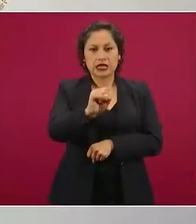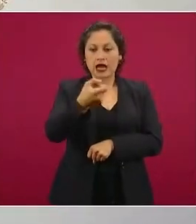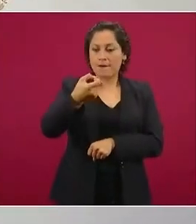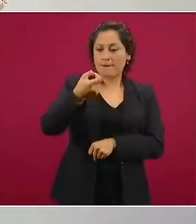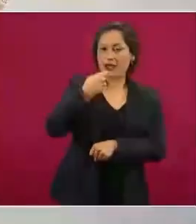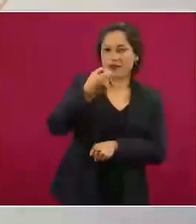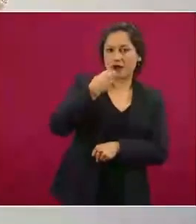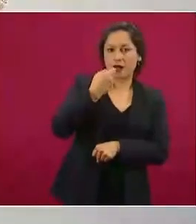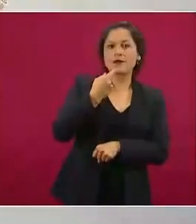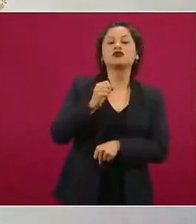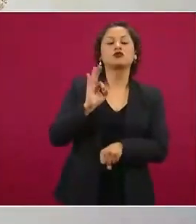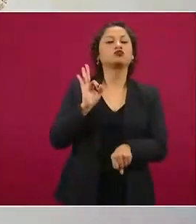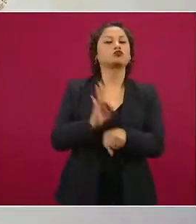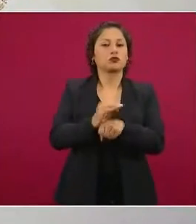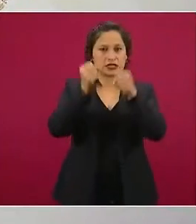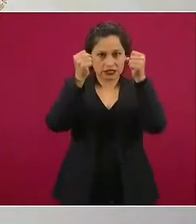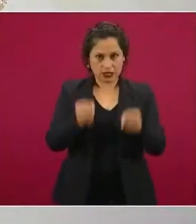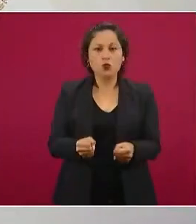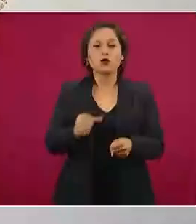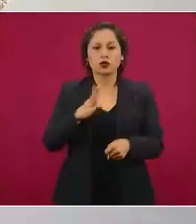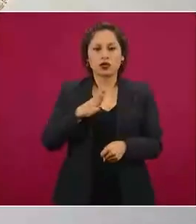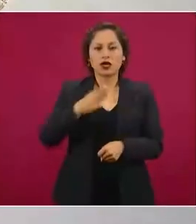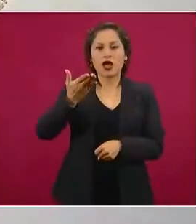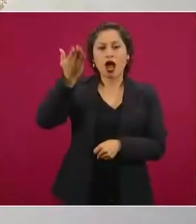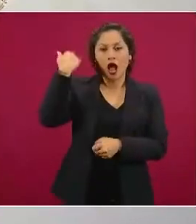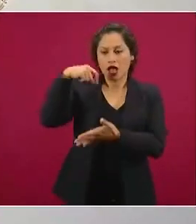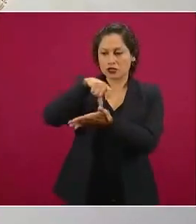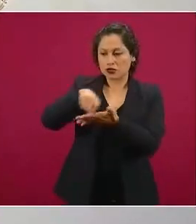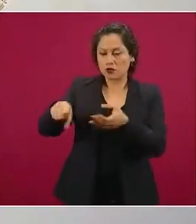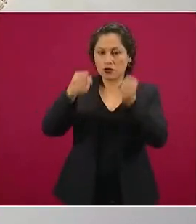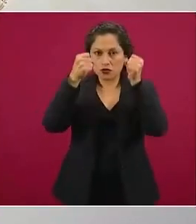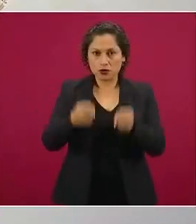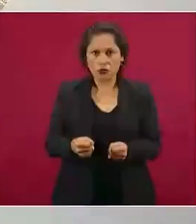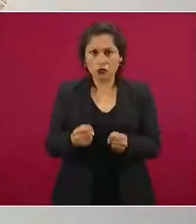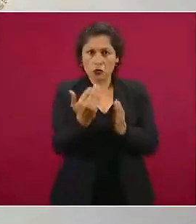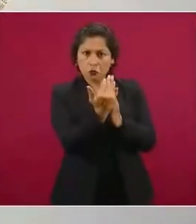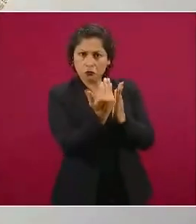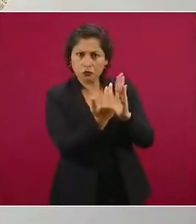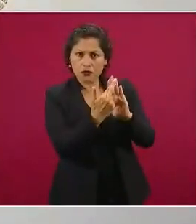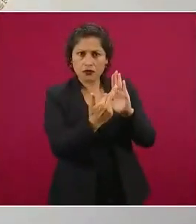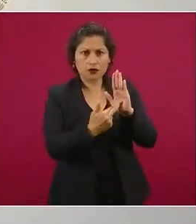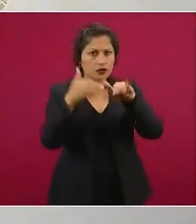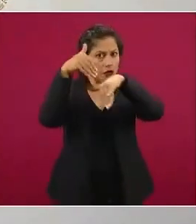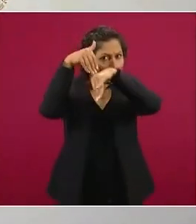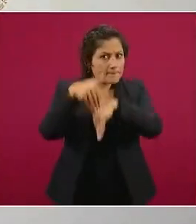se adquirió un seguro. ¿Se cumplió con todo el procedimiento?